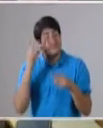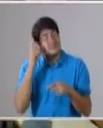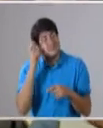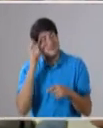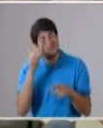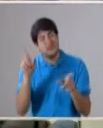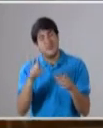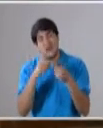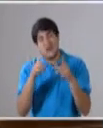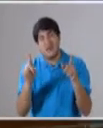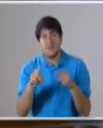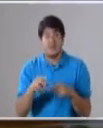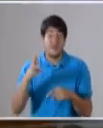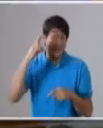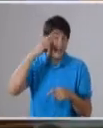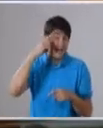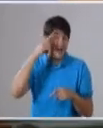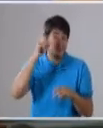algo.